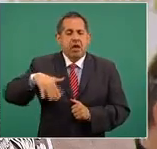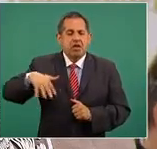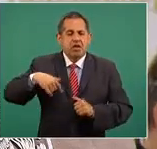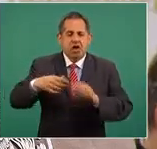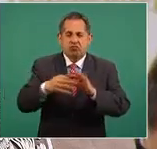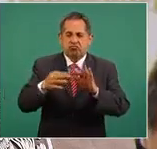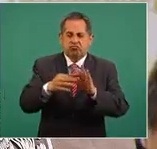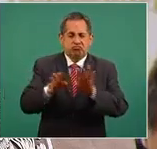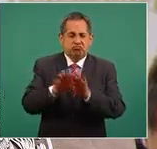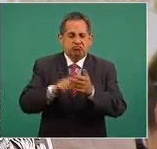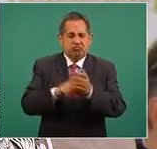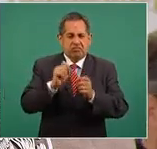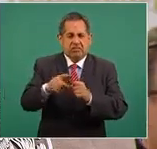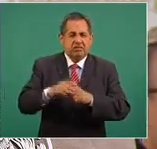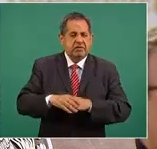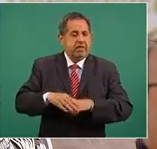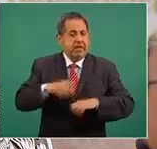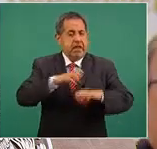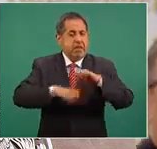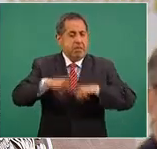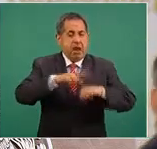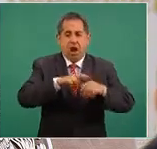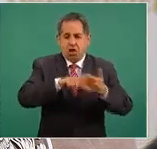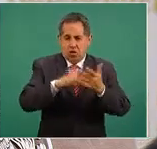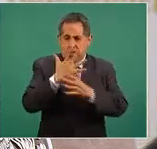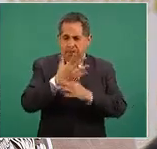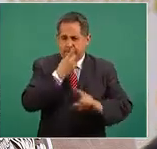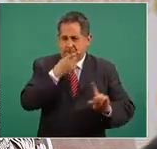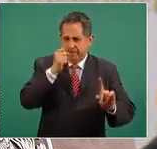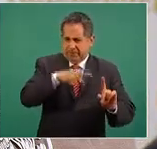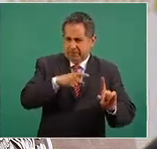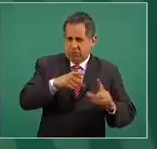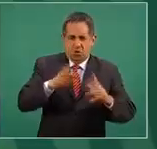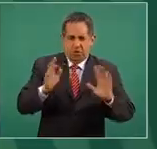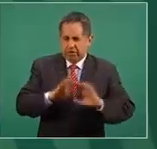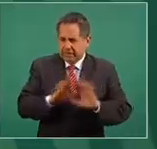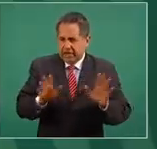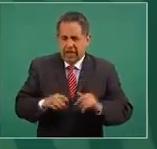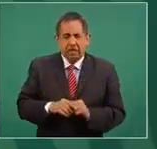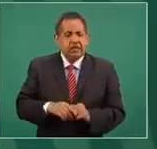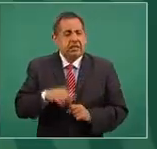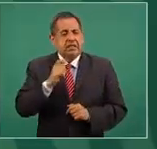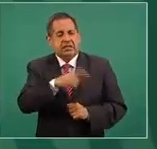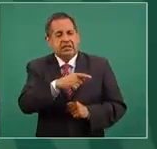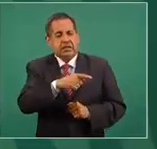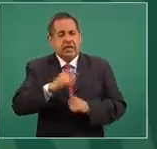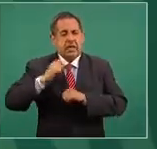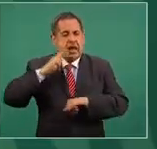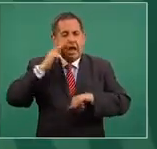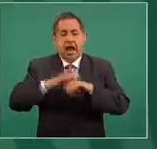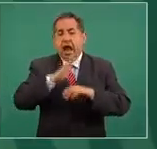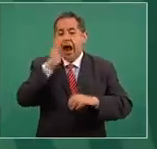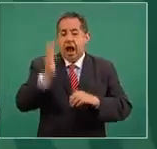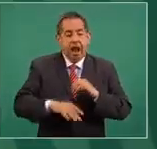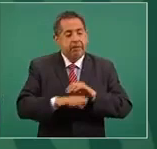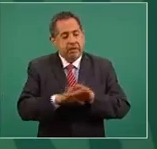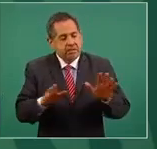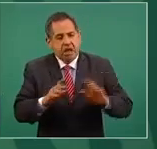el embajador, que ya termina su misión. Aprovecho para